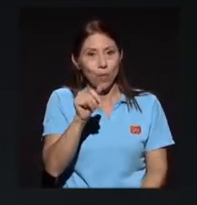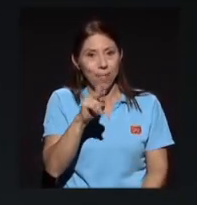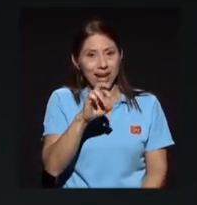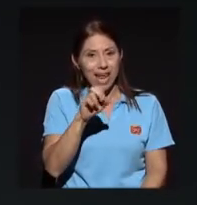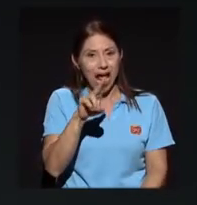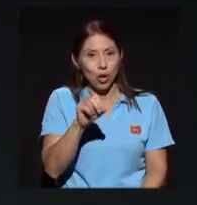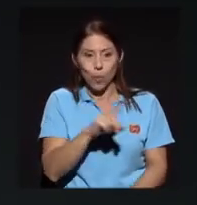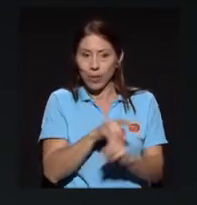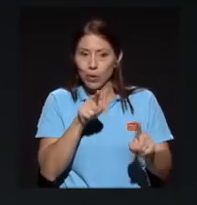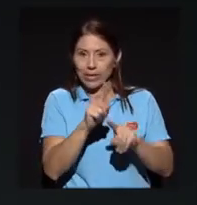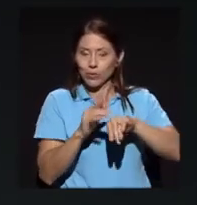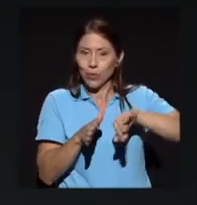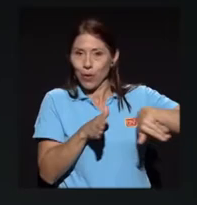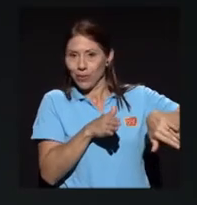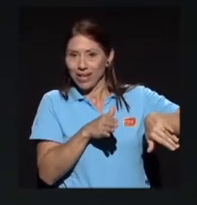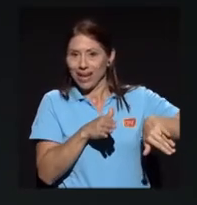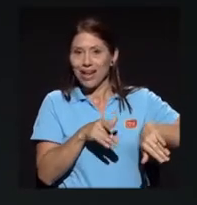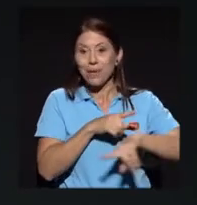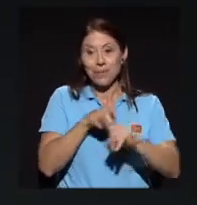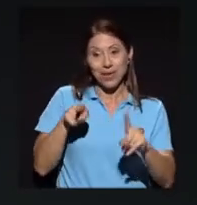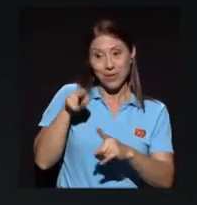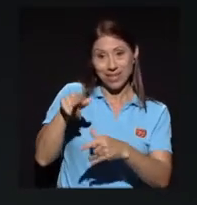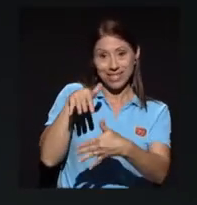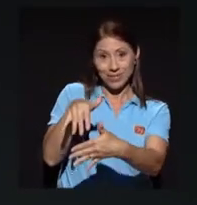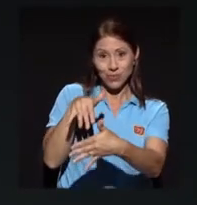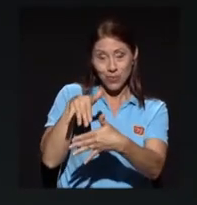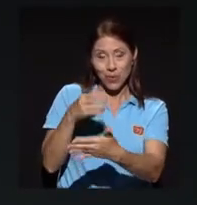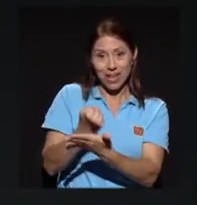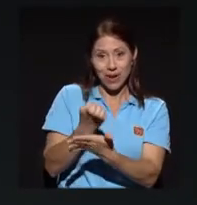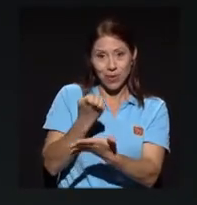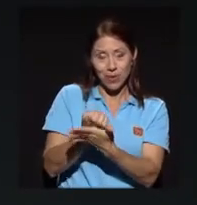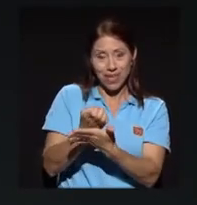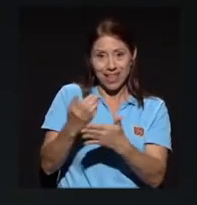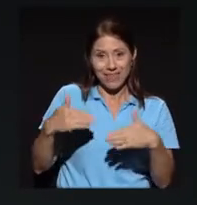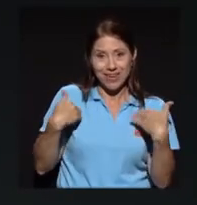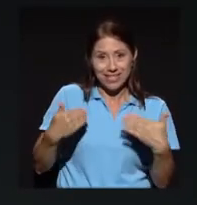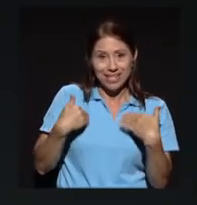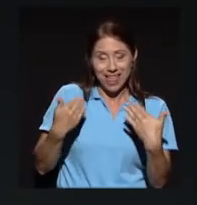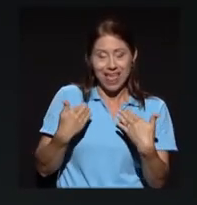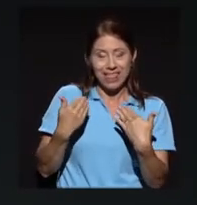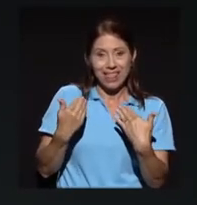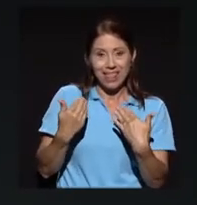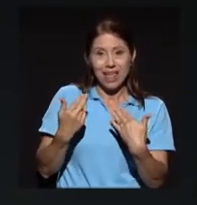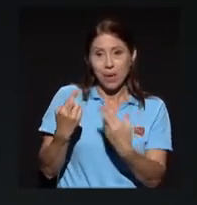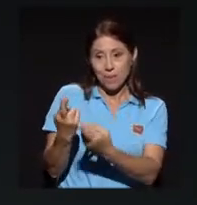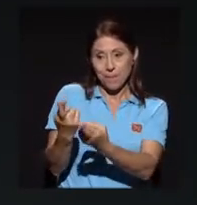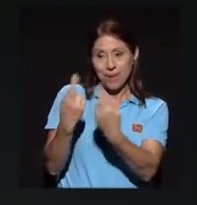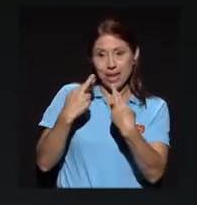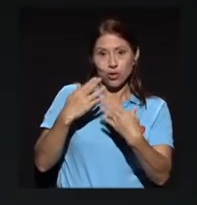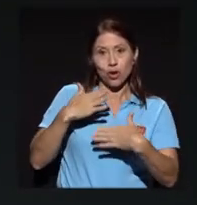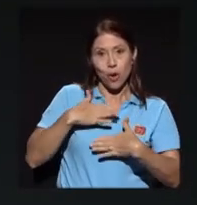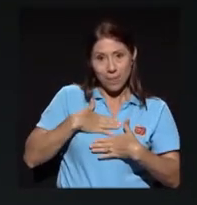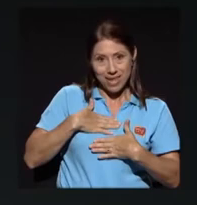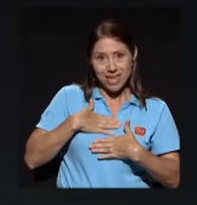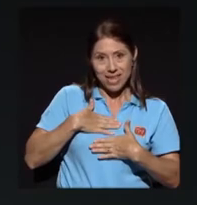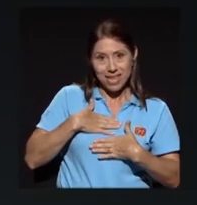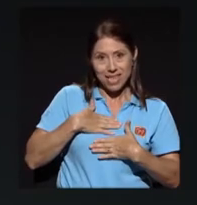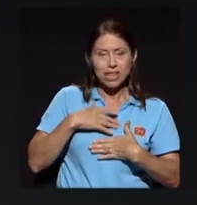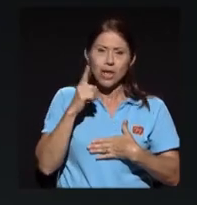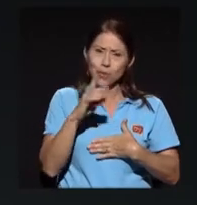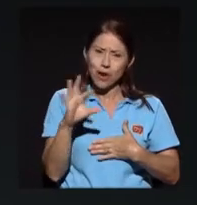el estudio de la Economía de la Felicidad me lo regaló a mí de manera bastante chambona, porque yo soy muy